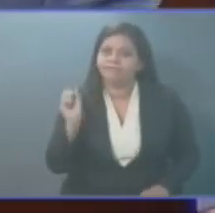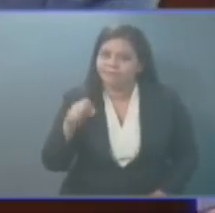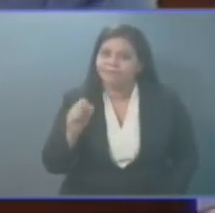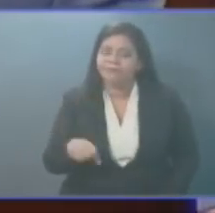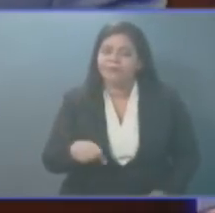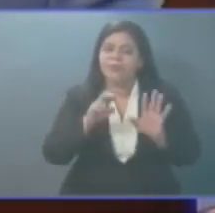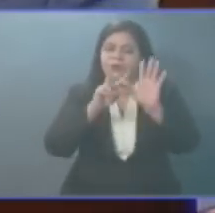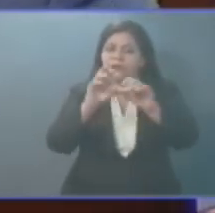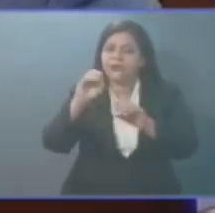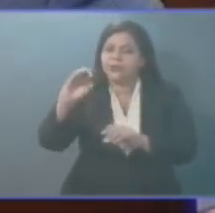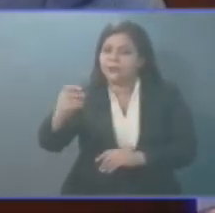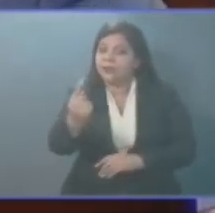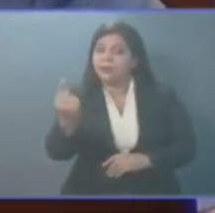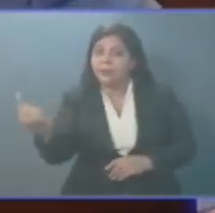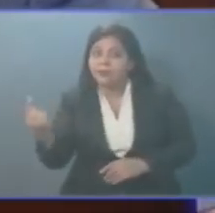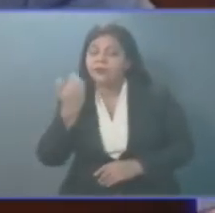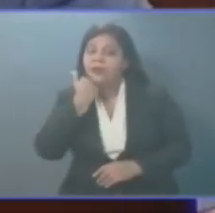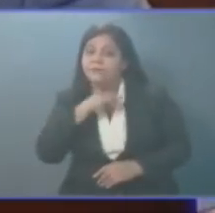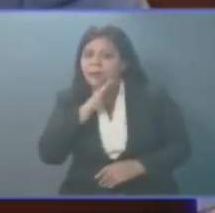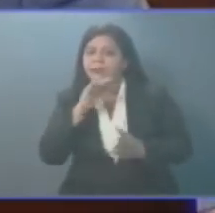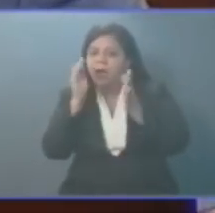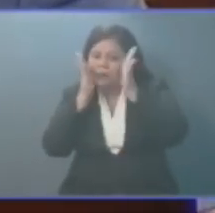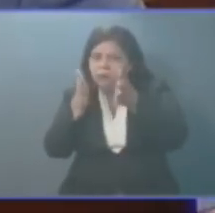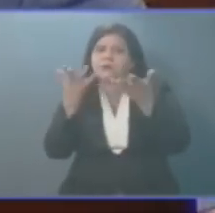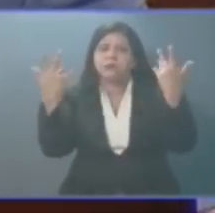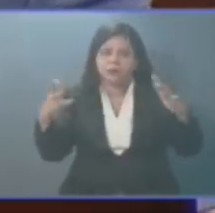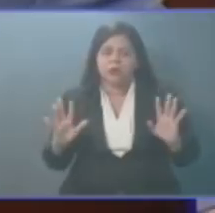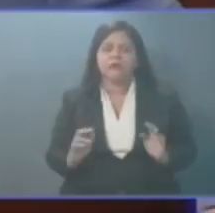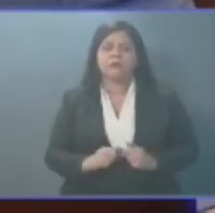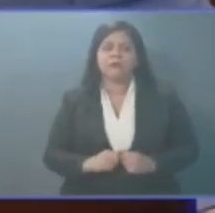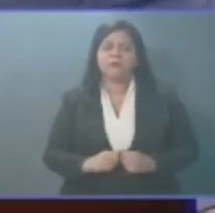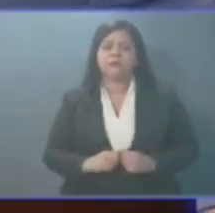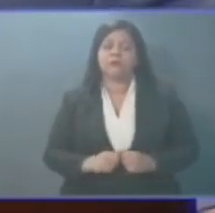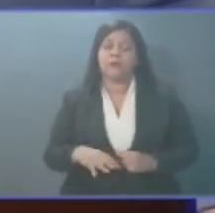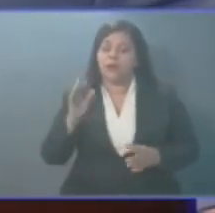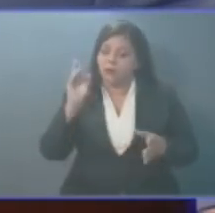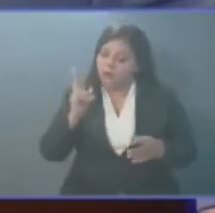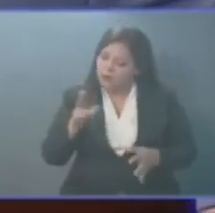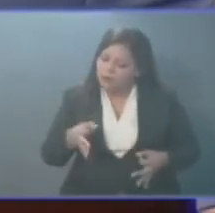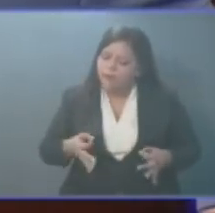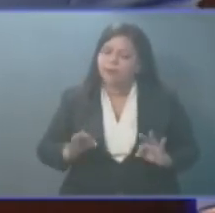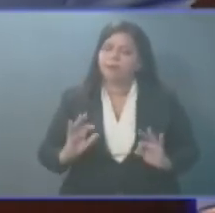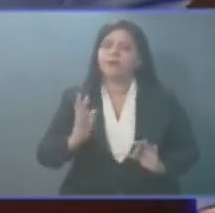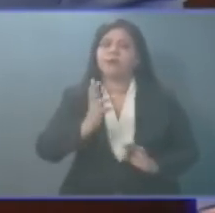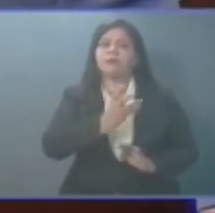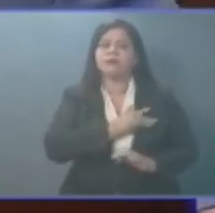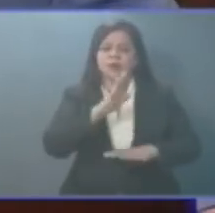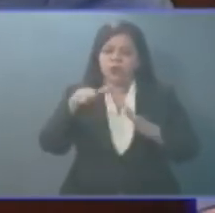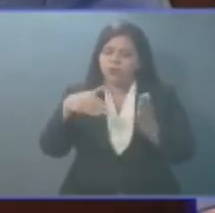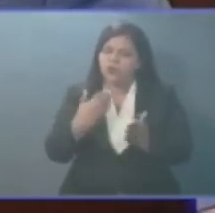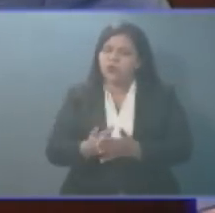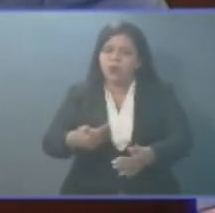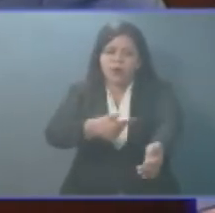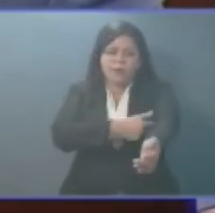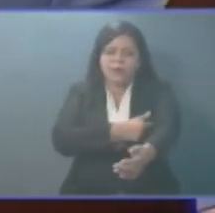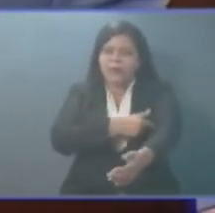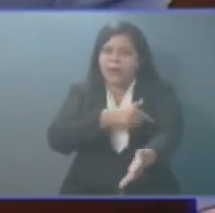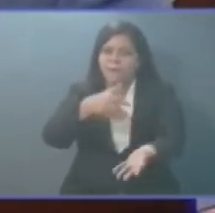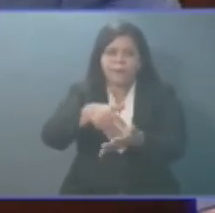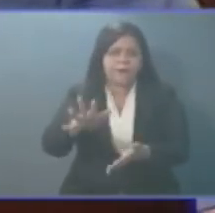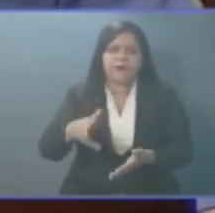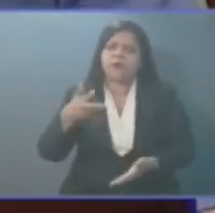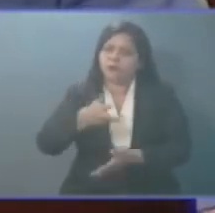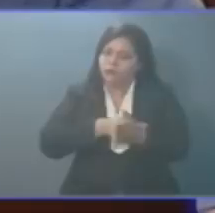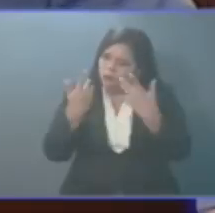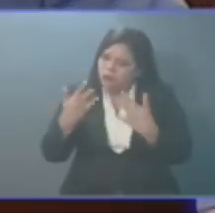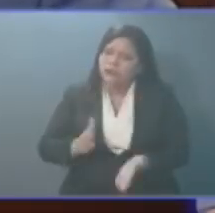más de 700 pacientes de COVID-19. De esa misma forma, intervenimos todos los hospitales de la Red Pública